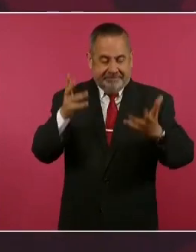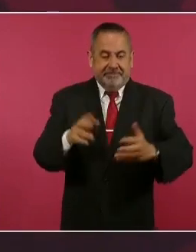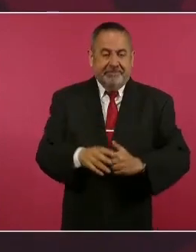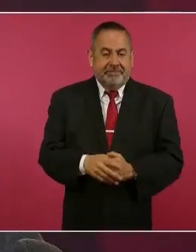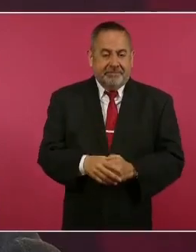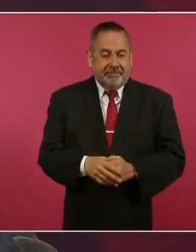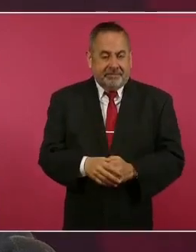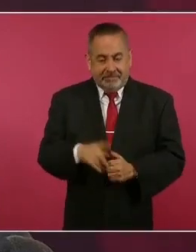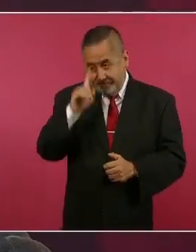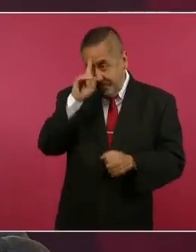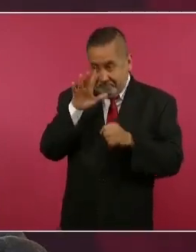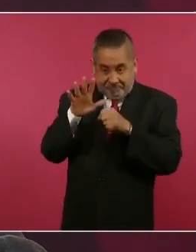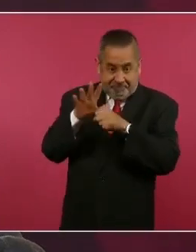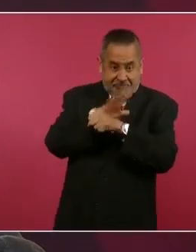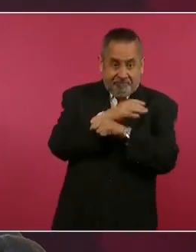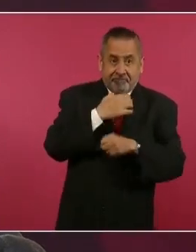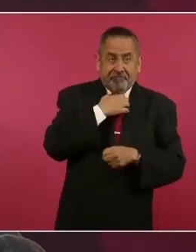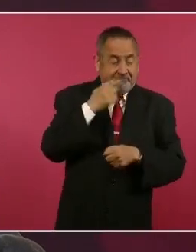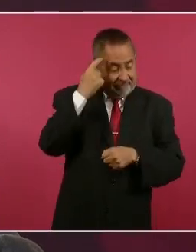está muy saturado